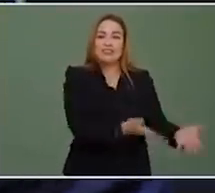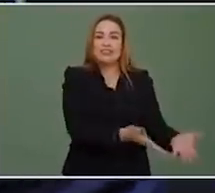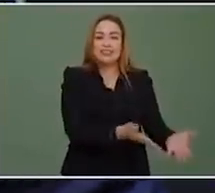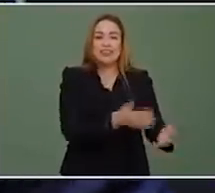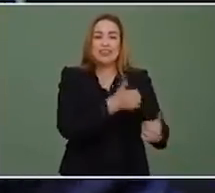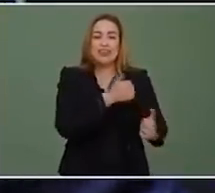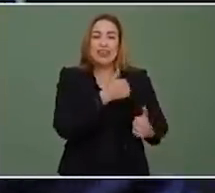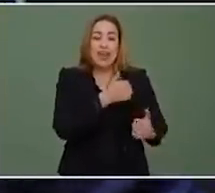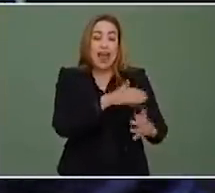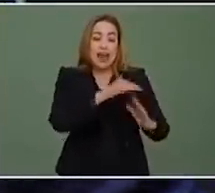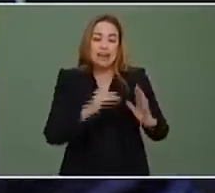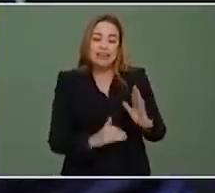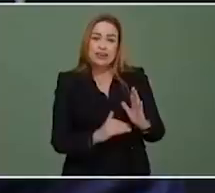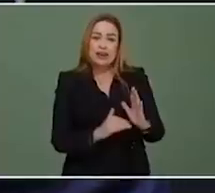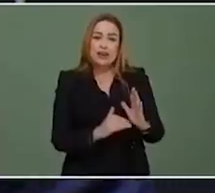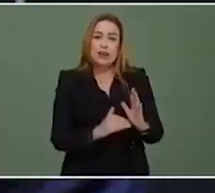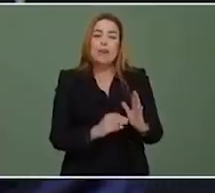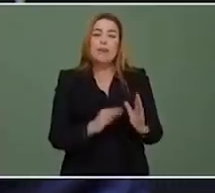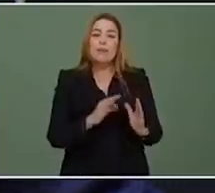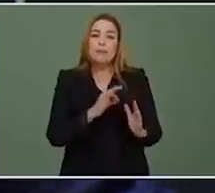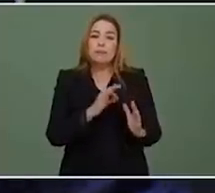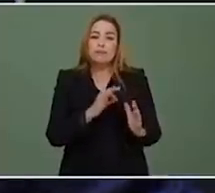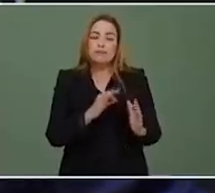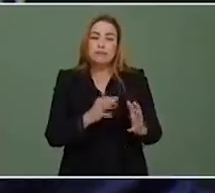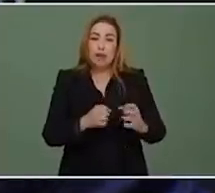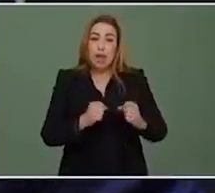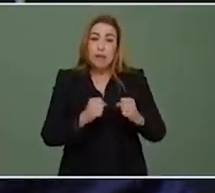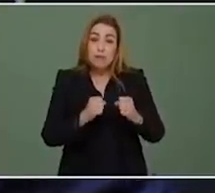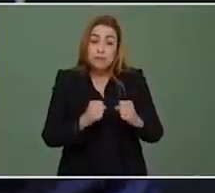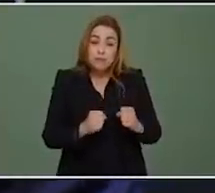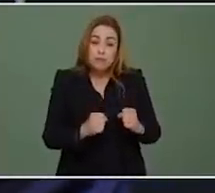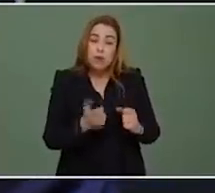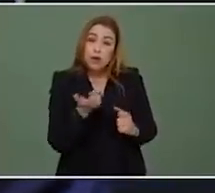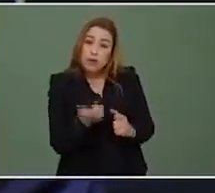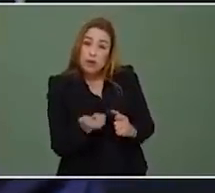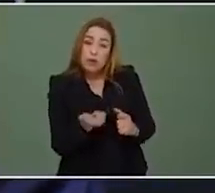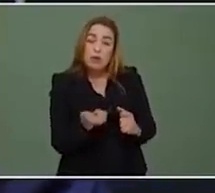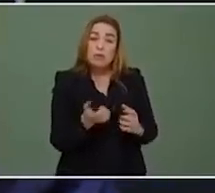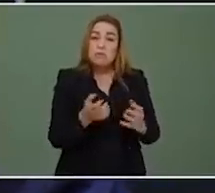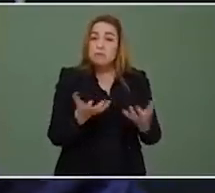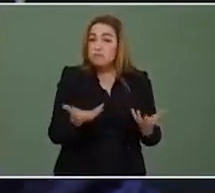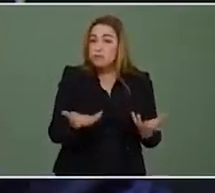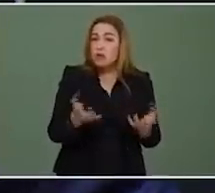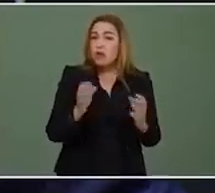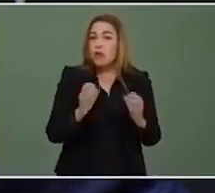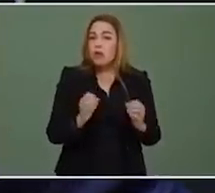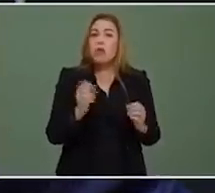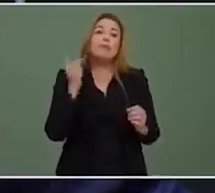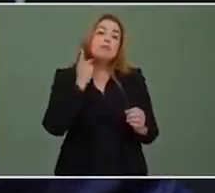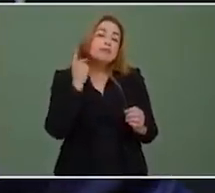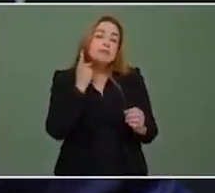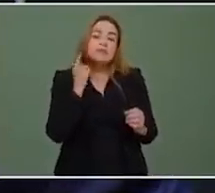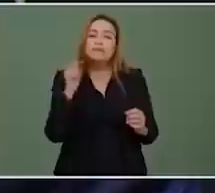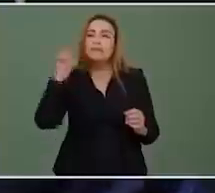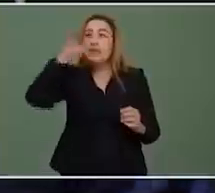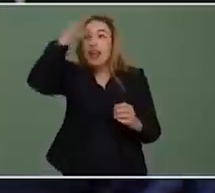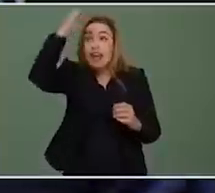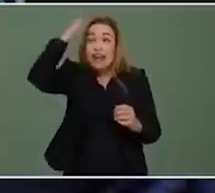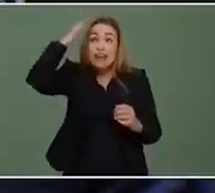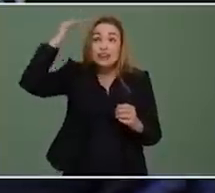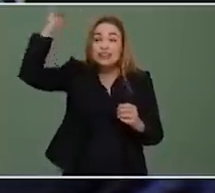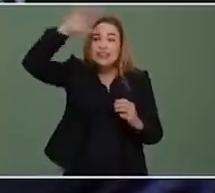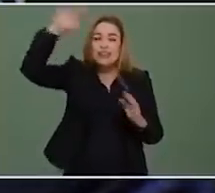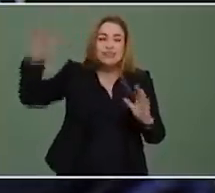económico o de poder político no pertenecen a la oligarquía el